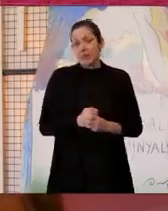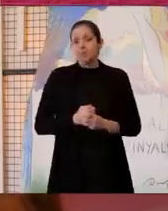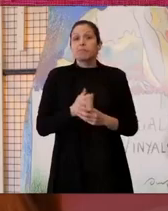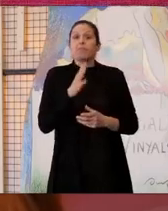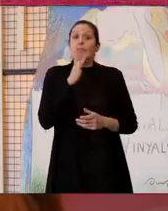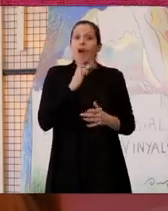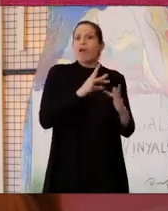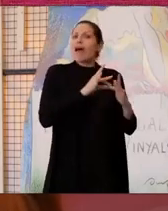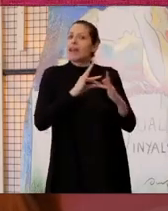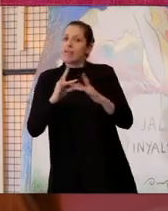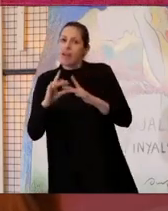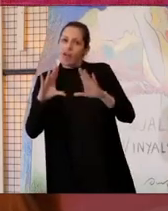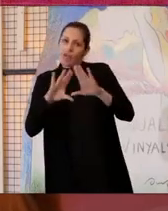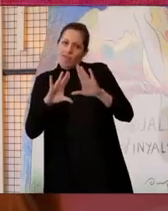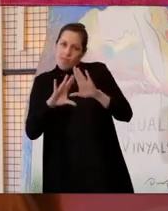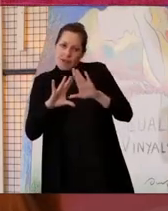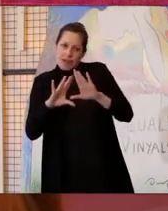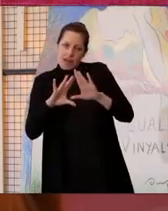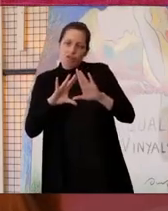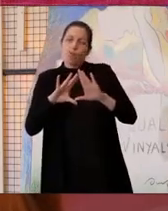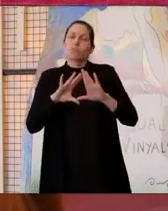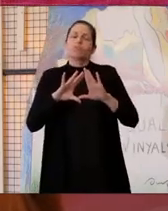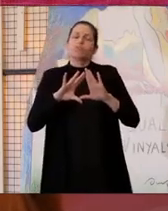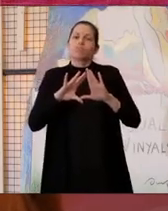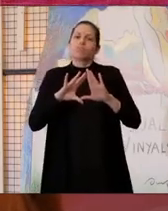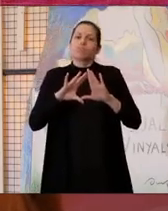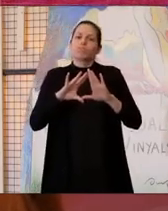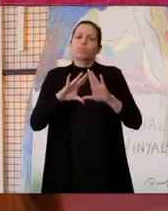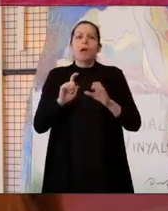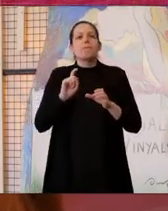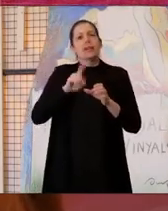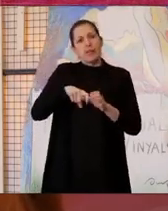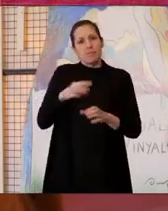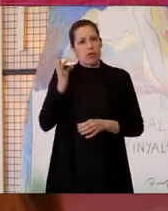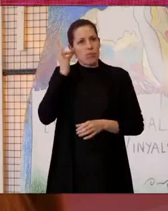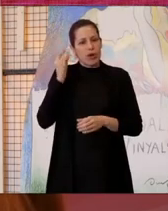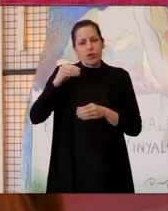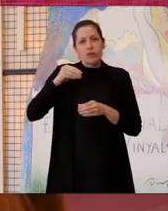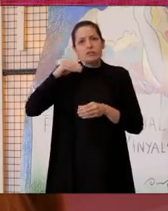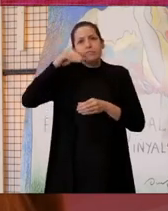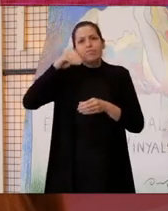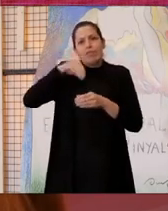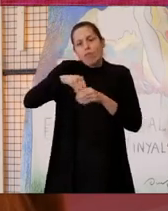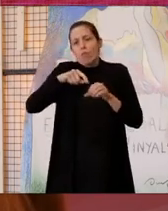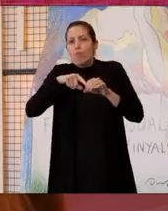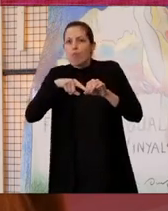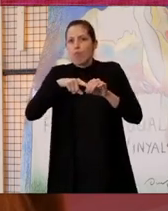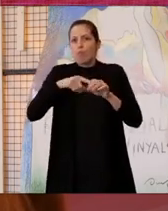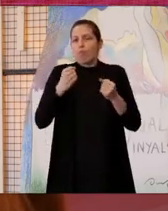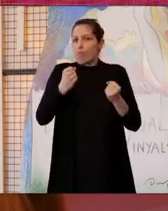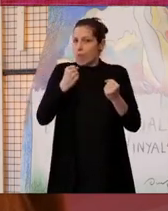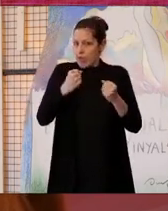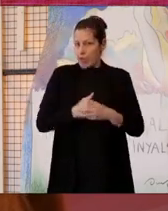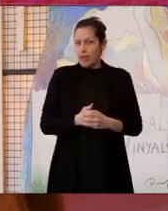de la participación de las mujeres en puestos de poder y responsabilidad fijándome más en